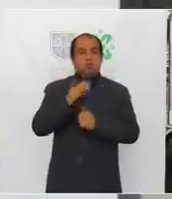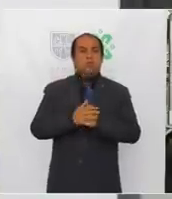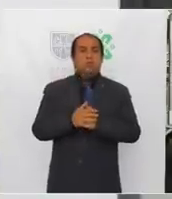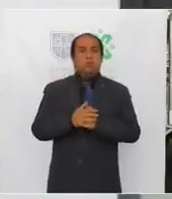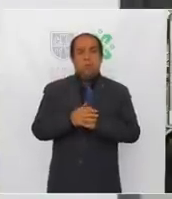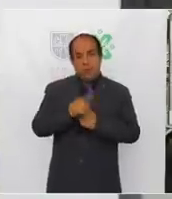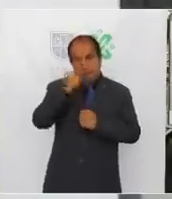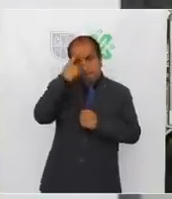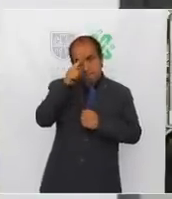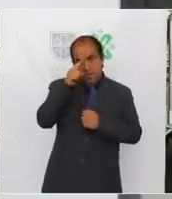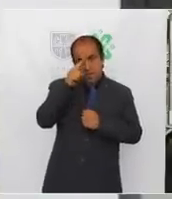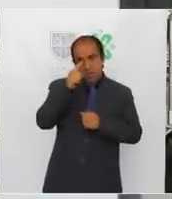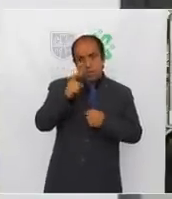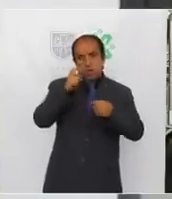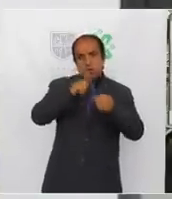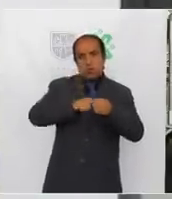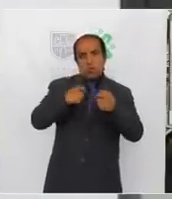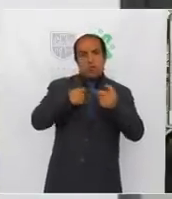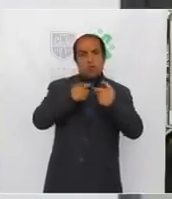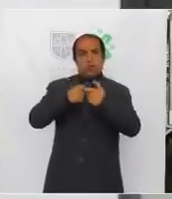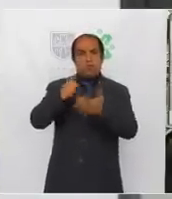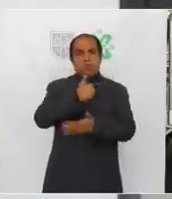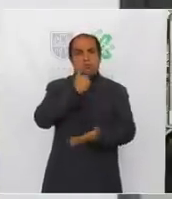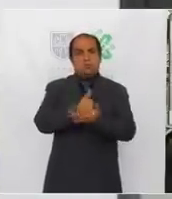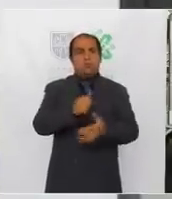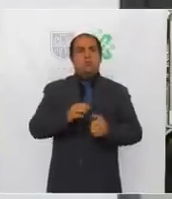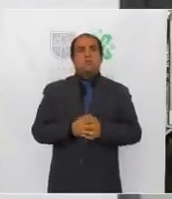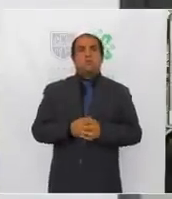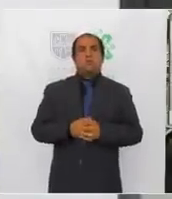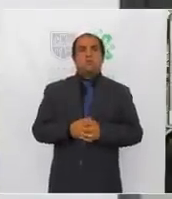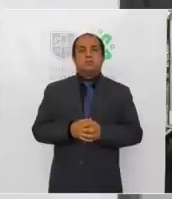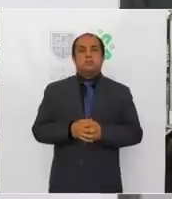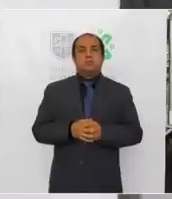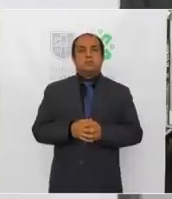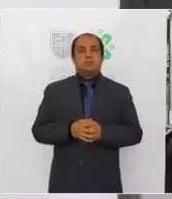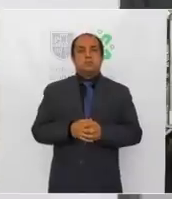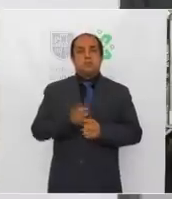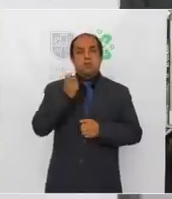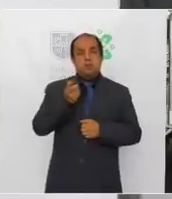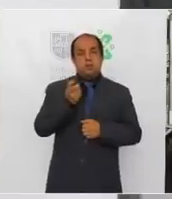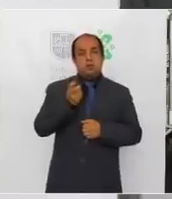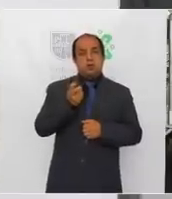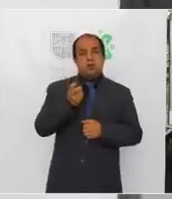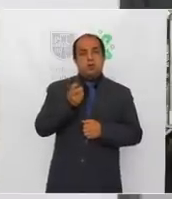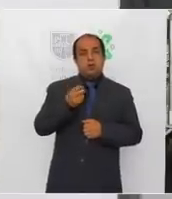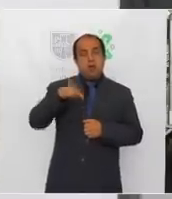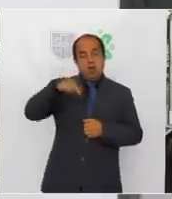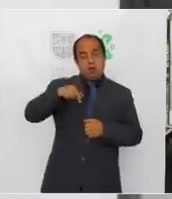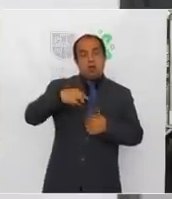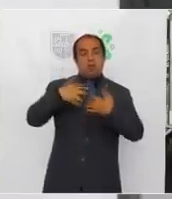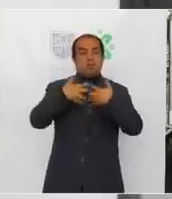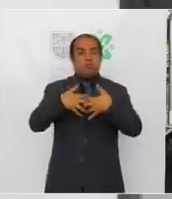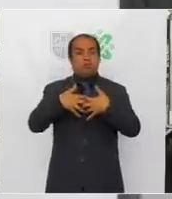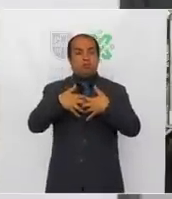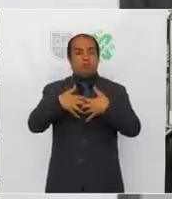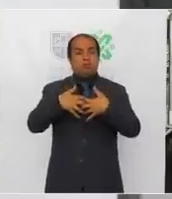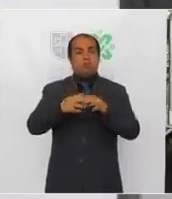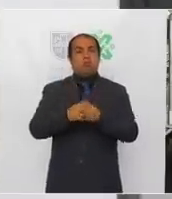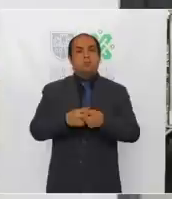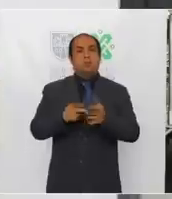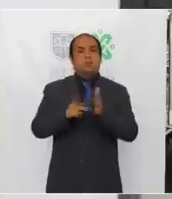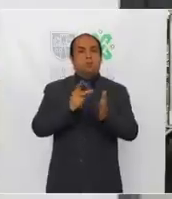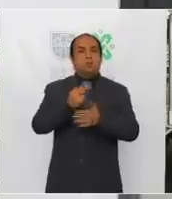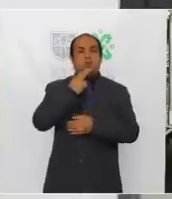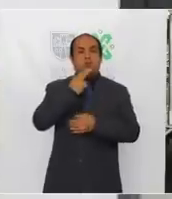incorporarse a la economía de la ciudad. En este caso, en esta planta de reciclamiento de